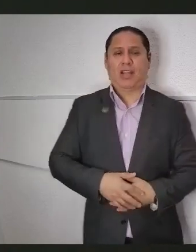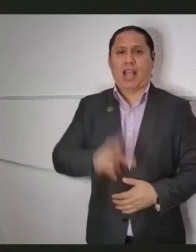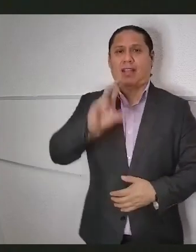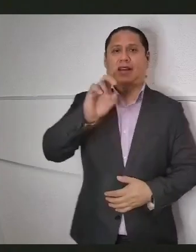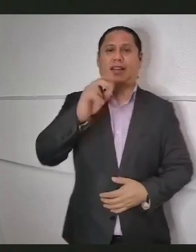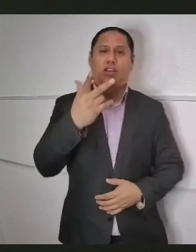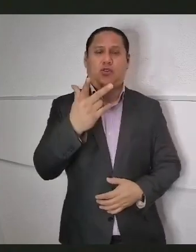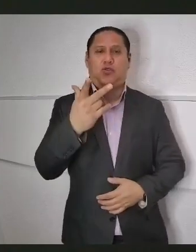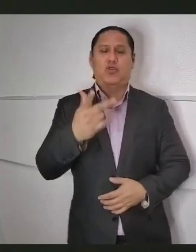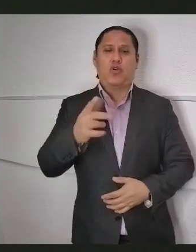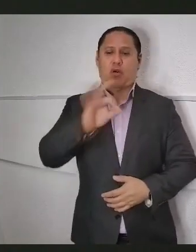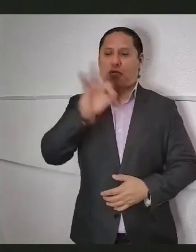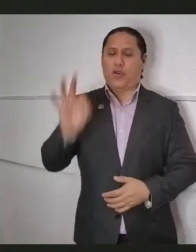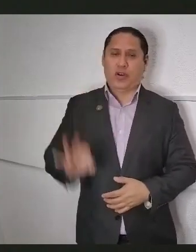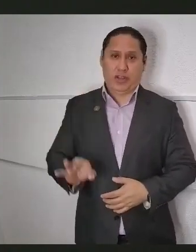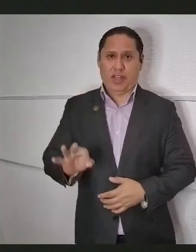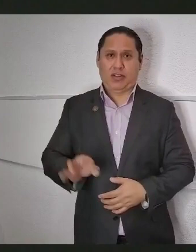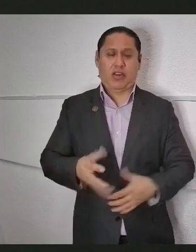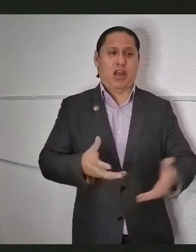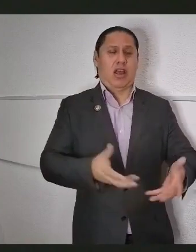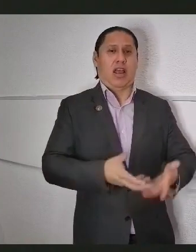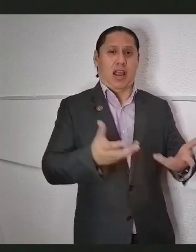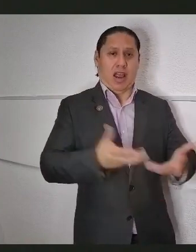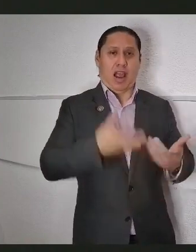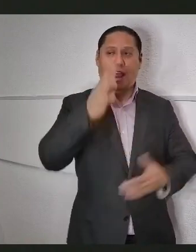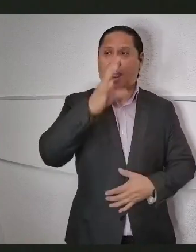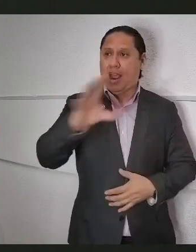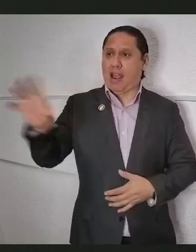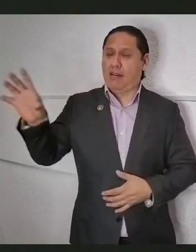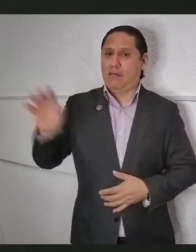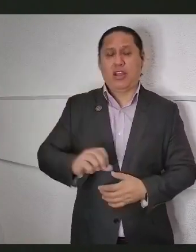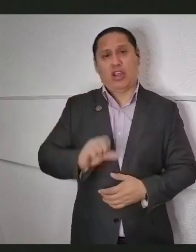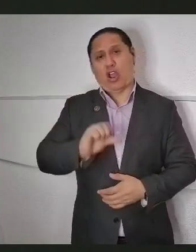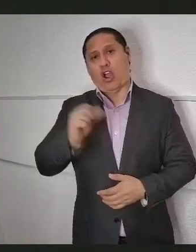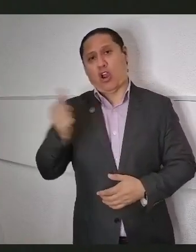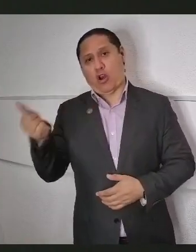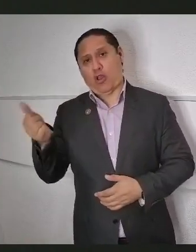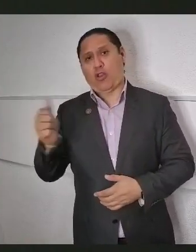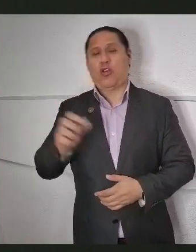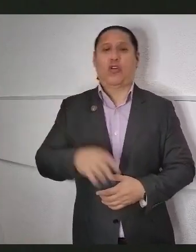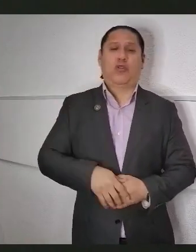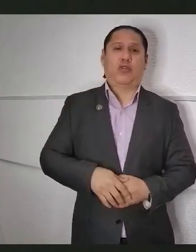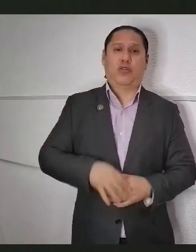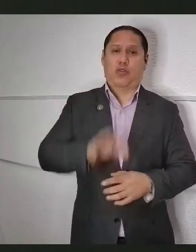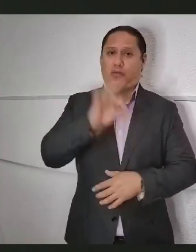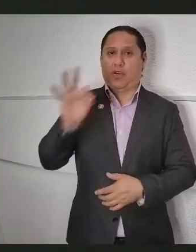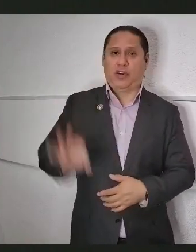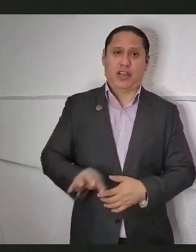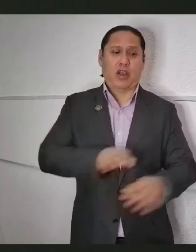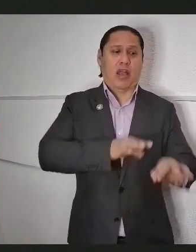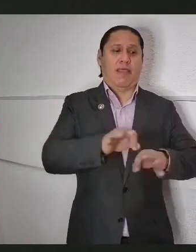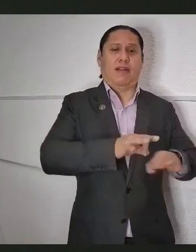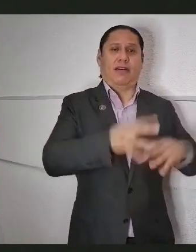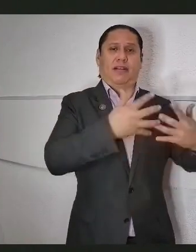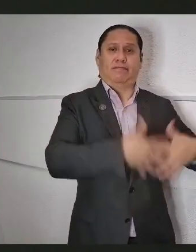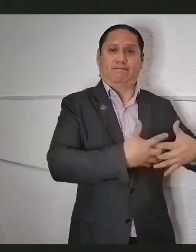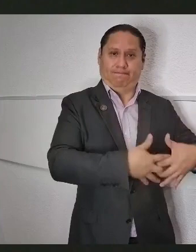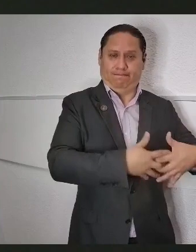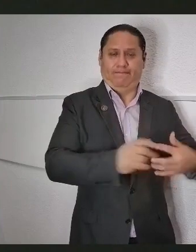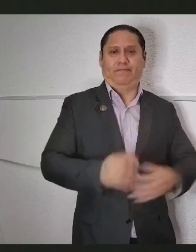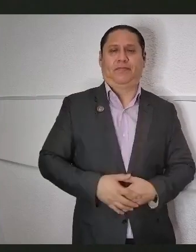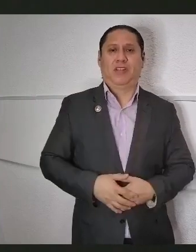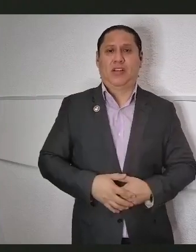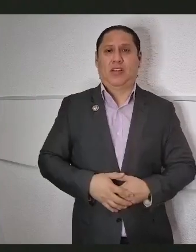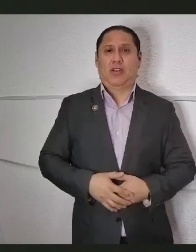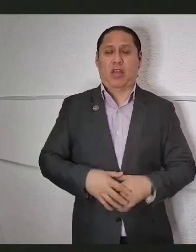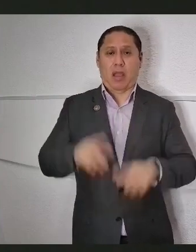en el campo y el 46% se emplea en el sector terciario. Asimismo, una gran cantidad de